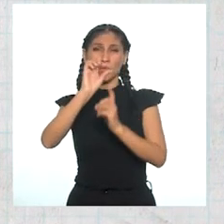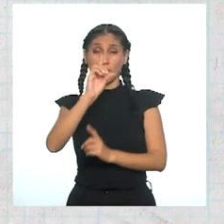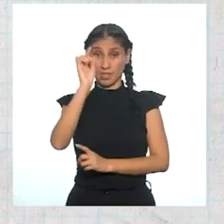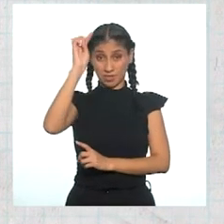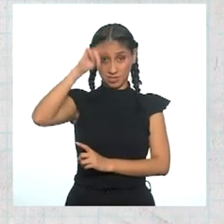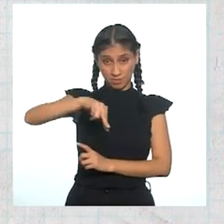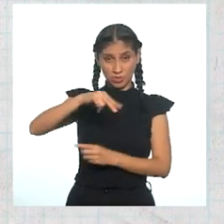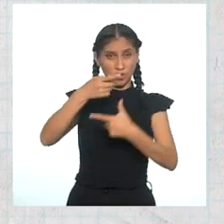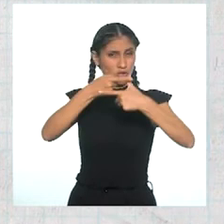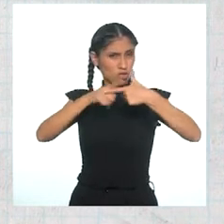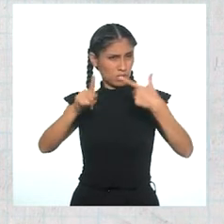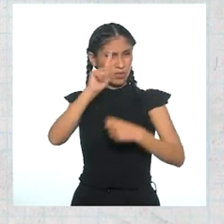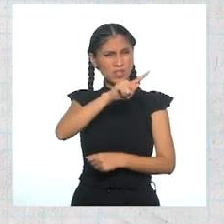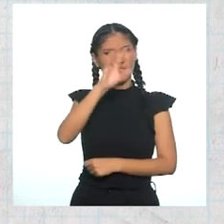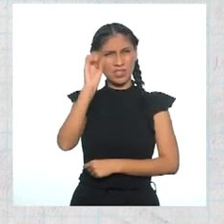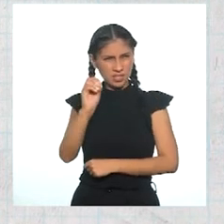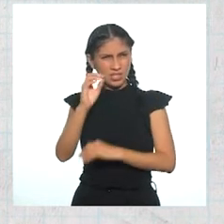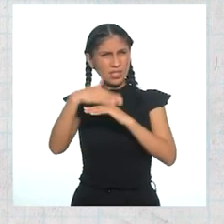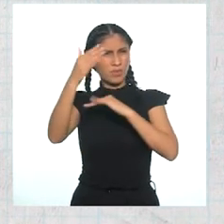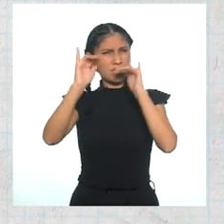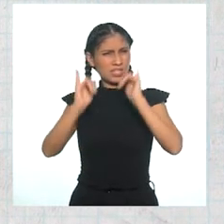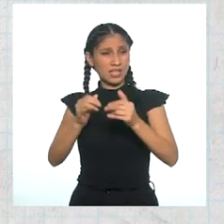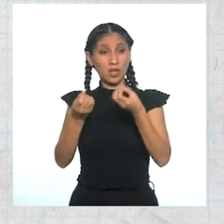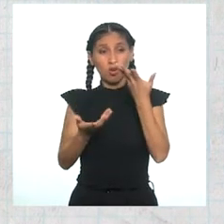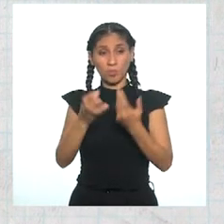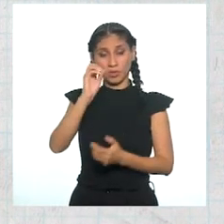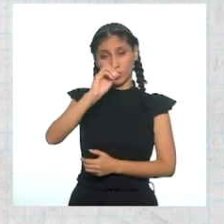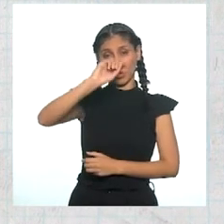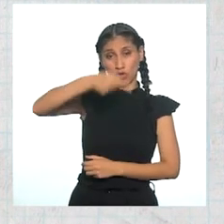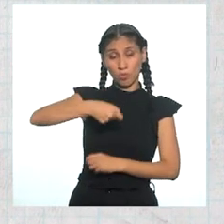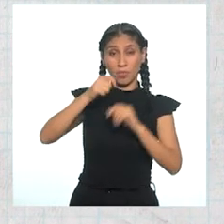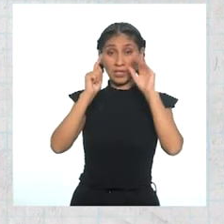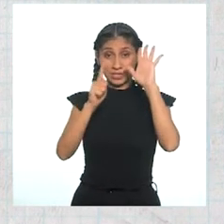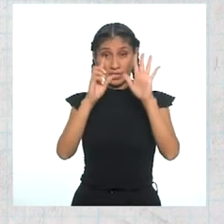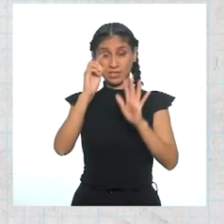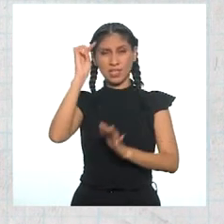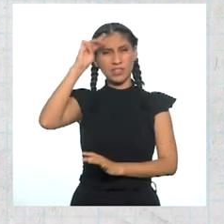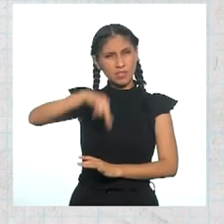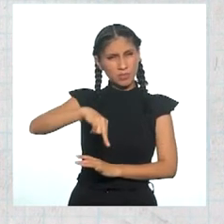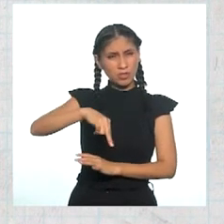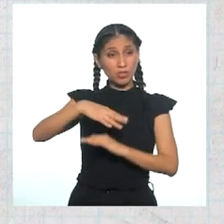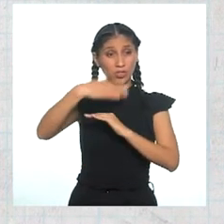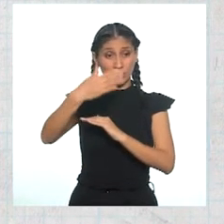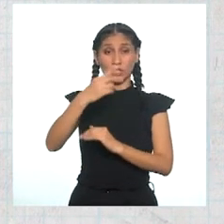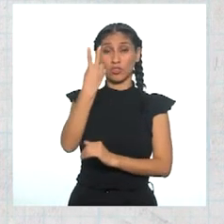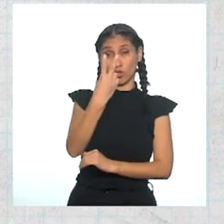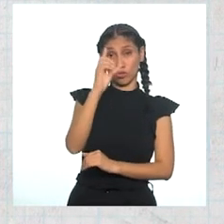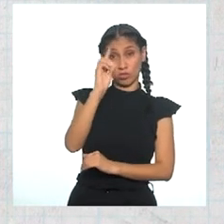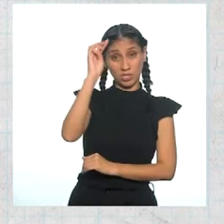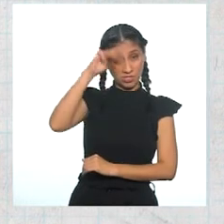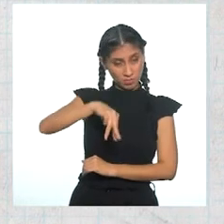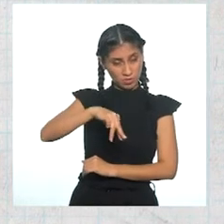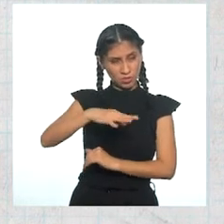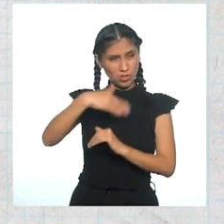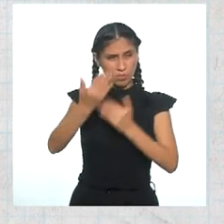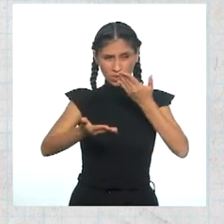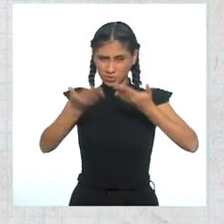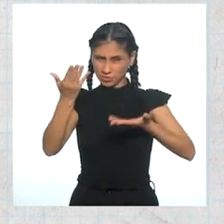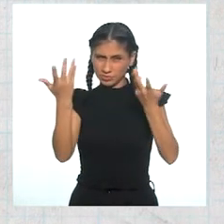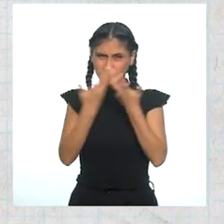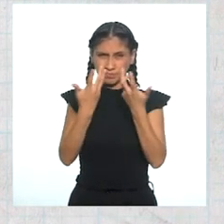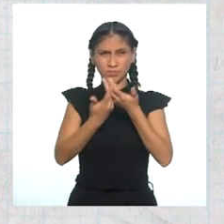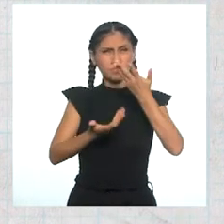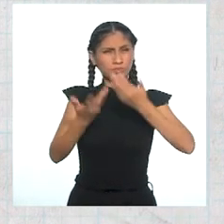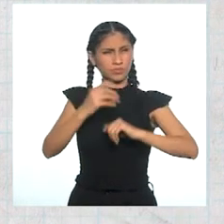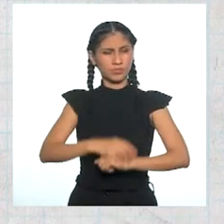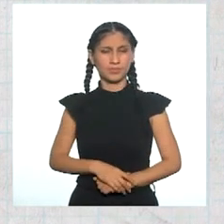las divido entre 10 y obtengo 0,6 decímetro y 2 decímetro, respectivamente.